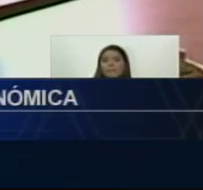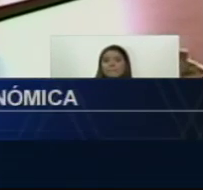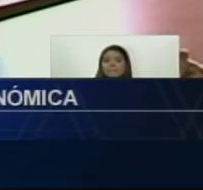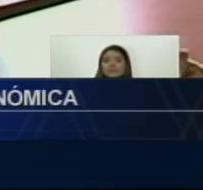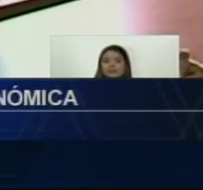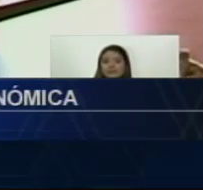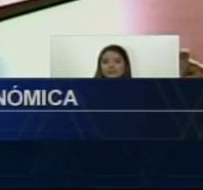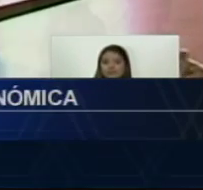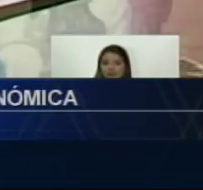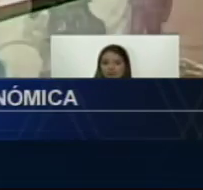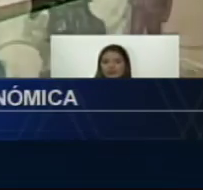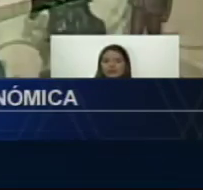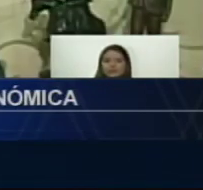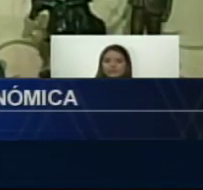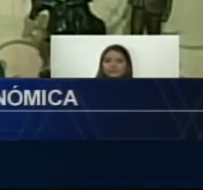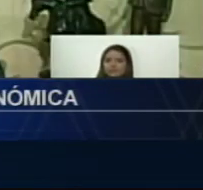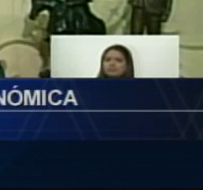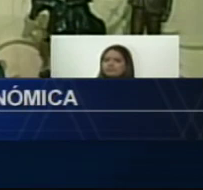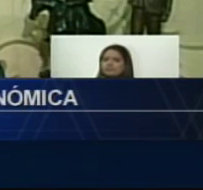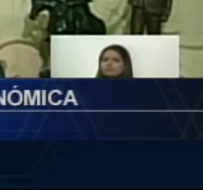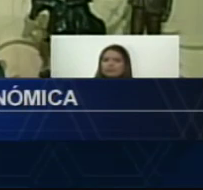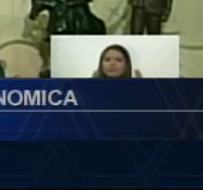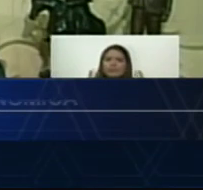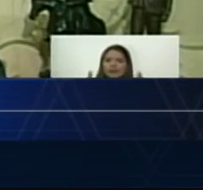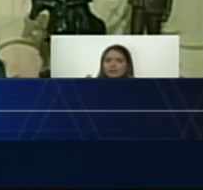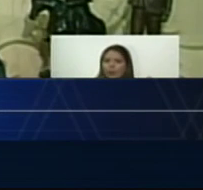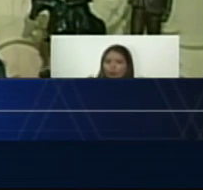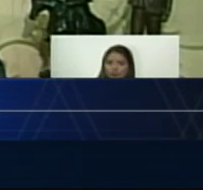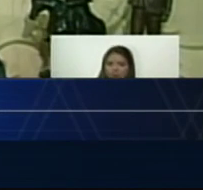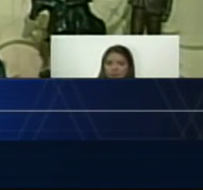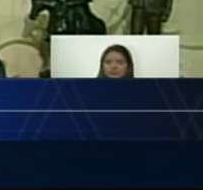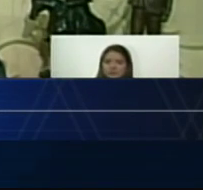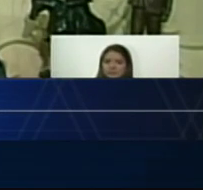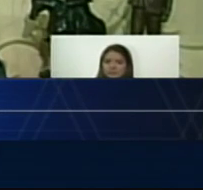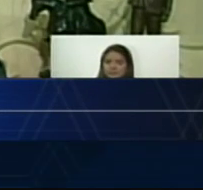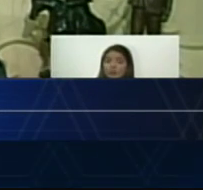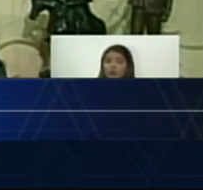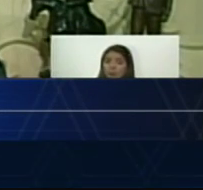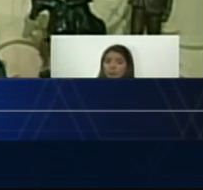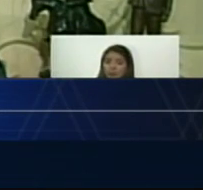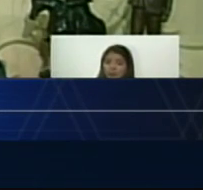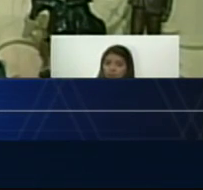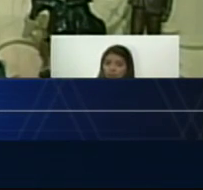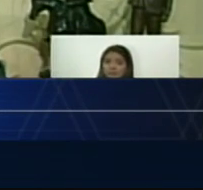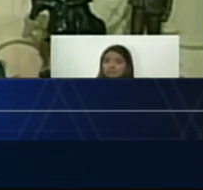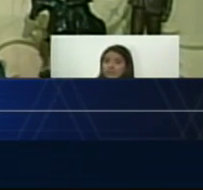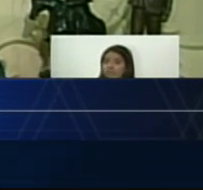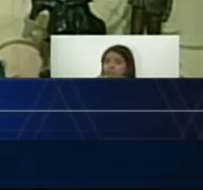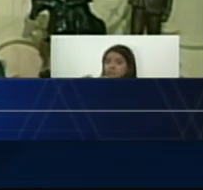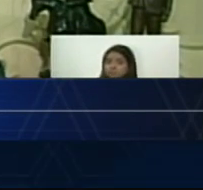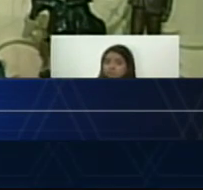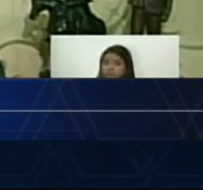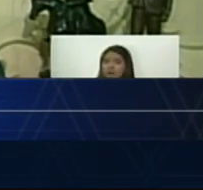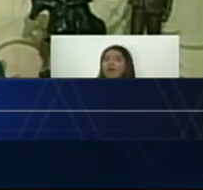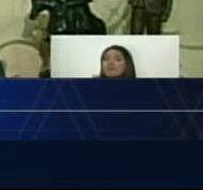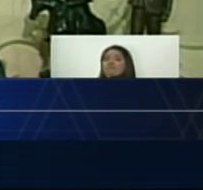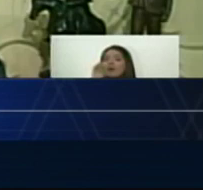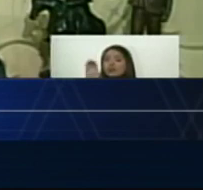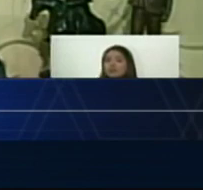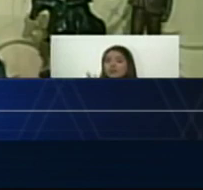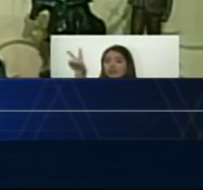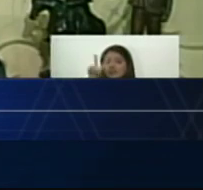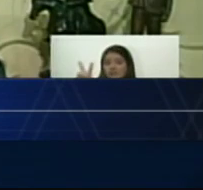Poder Popular con competencia en materia económica y de finanzas podrán efectuar las coordinaciones necesarias con el Banco Central de